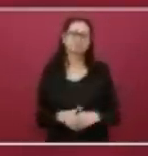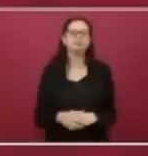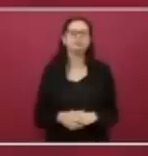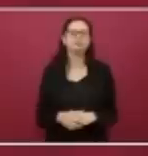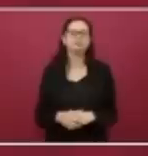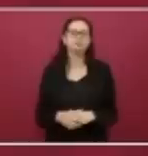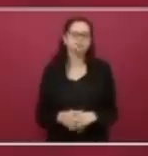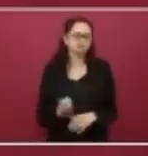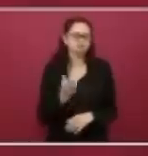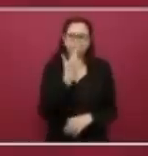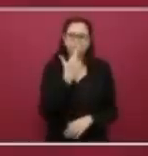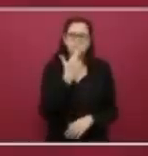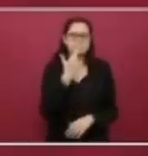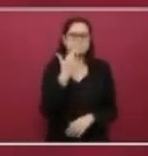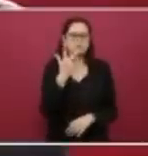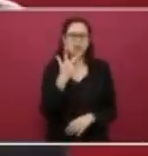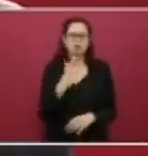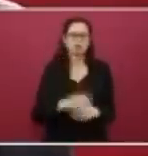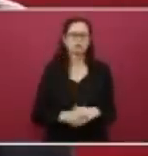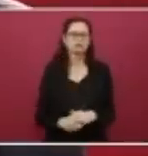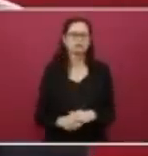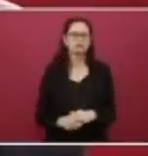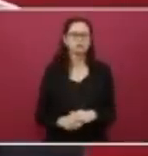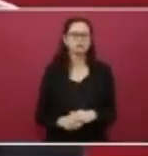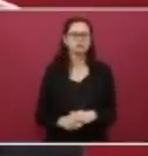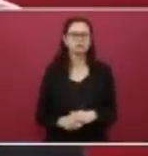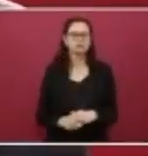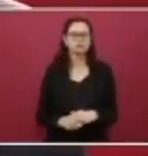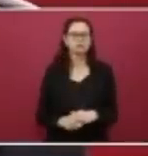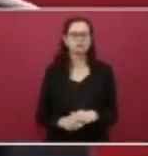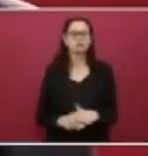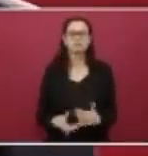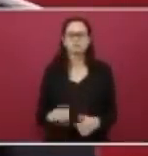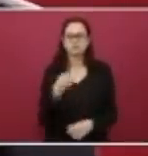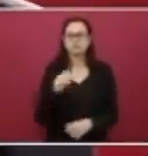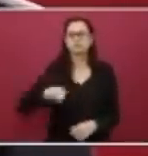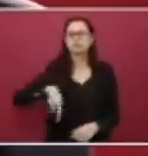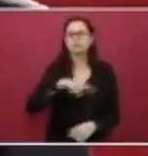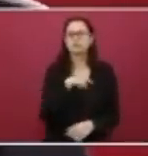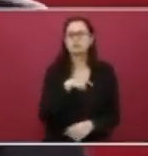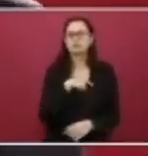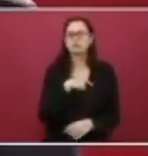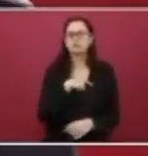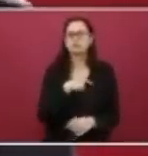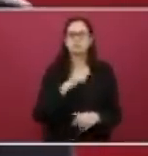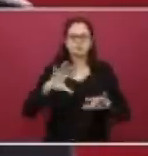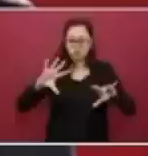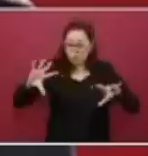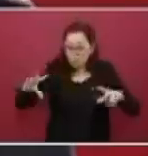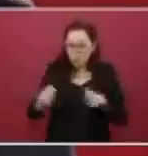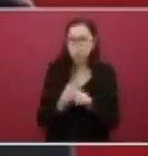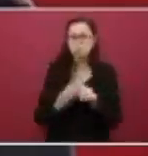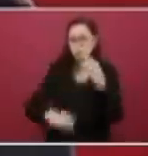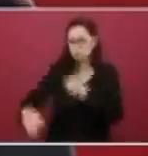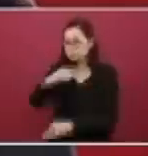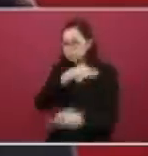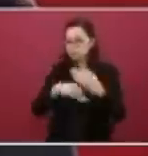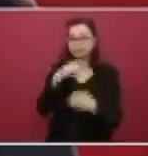es el mejor el que decidamos entre todos